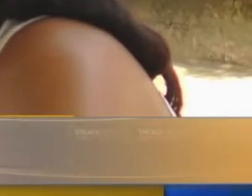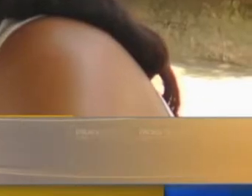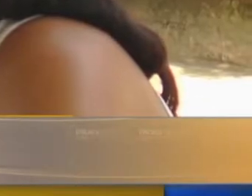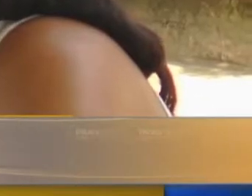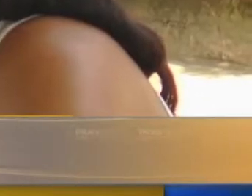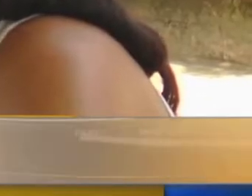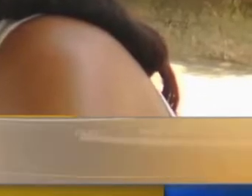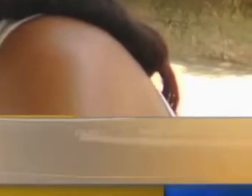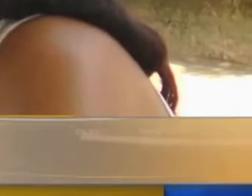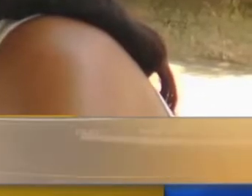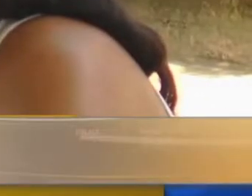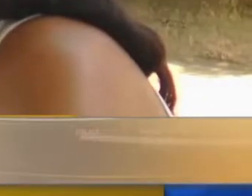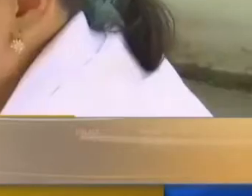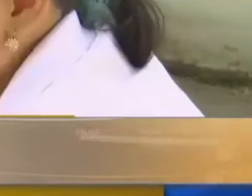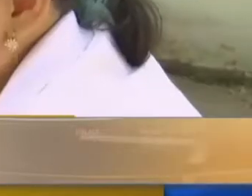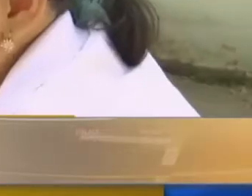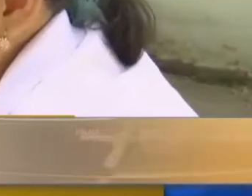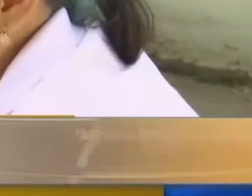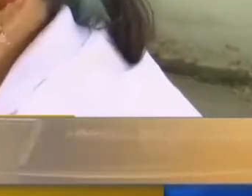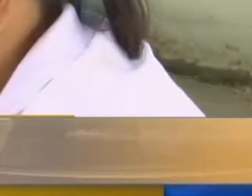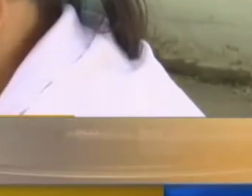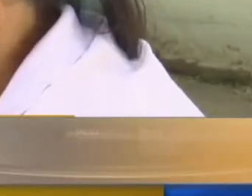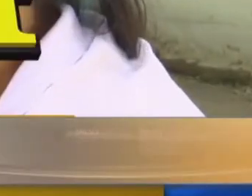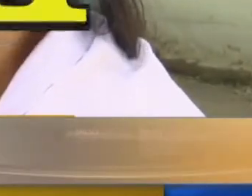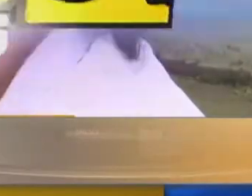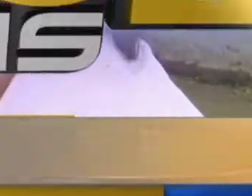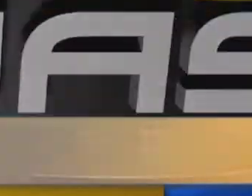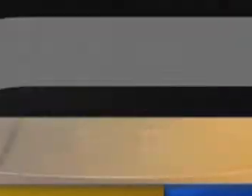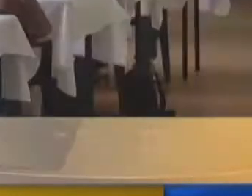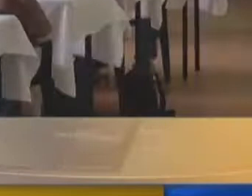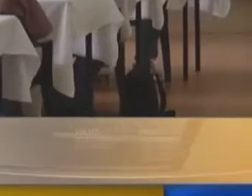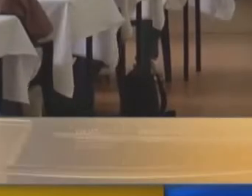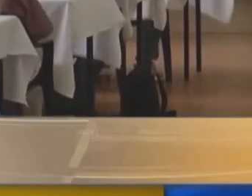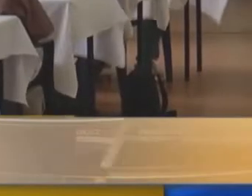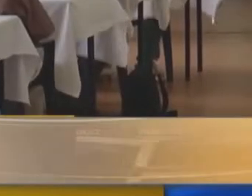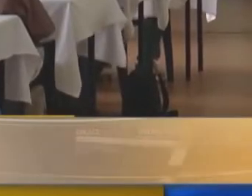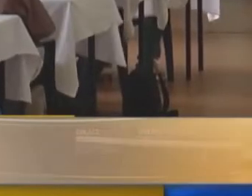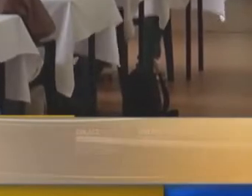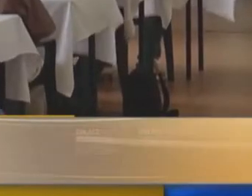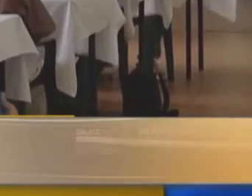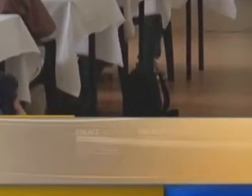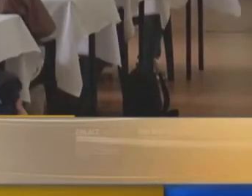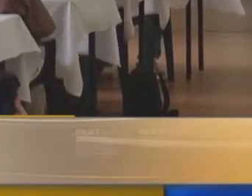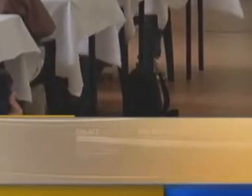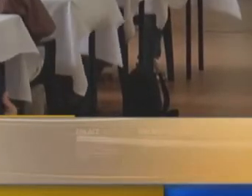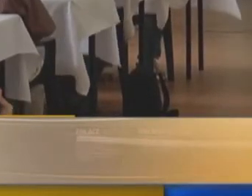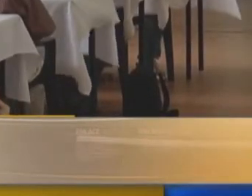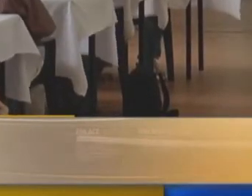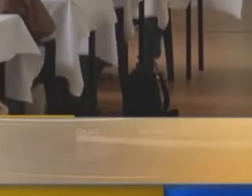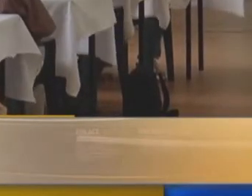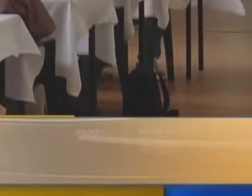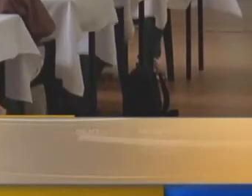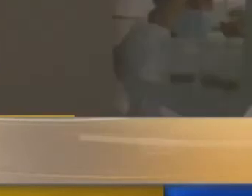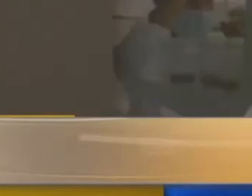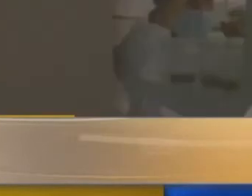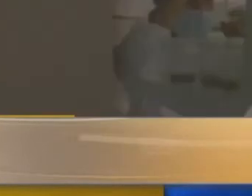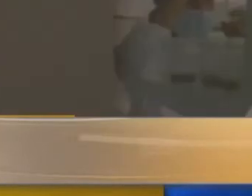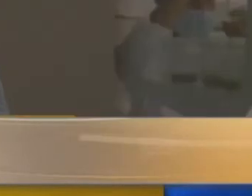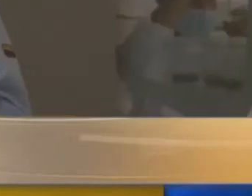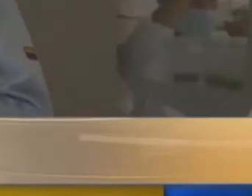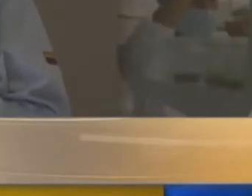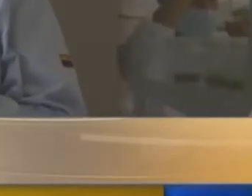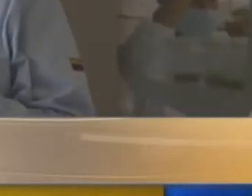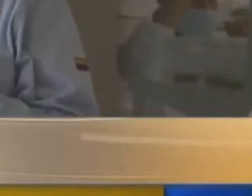las víctimas tendrán su representación se inscriban en la personería municipal. Palmicultores de la región se reunieron en el Centro Experimental de la Vizcaína